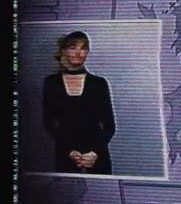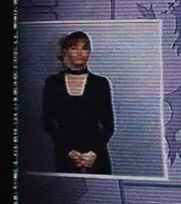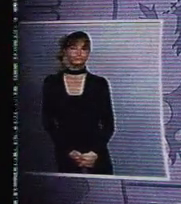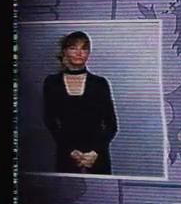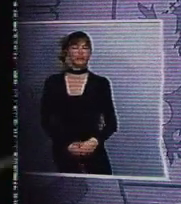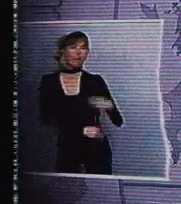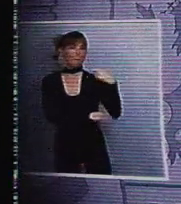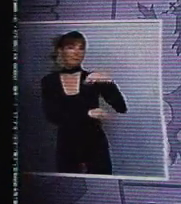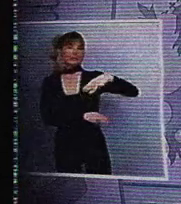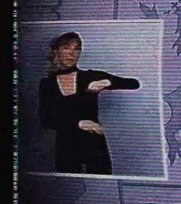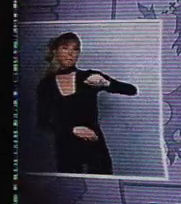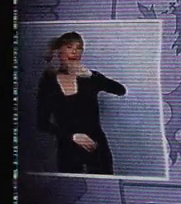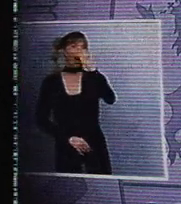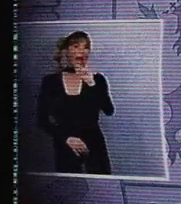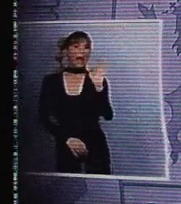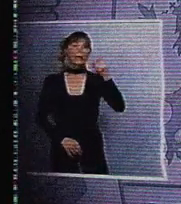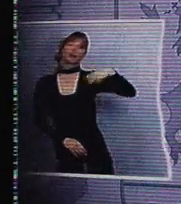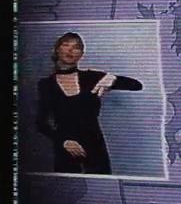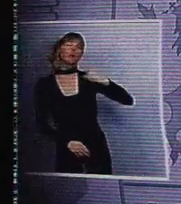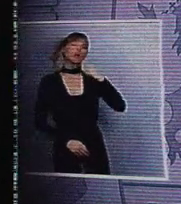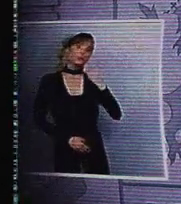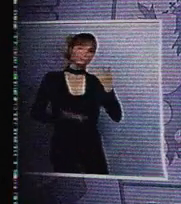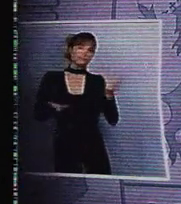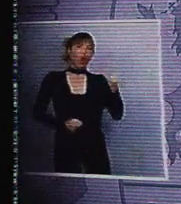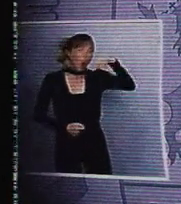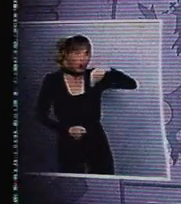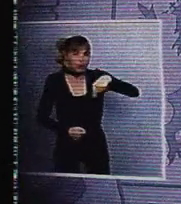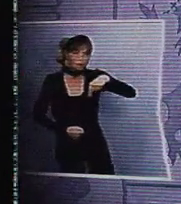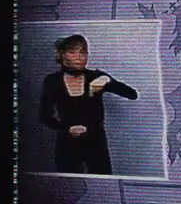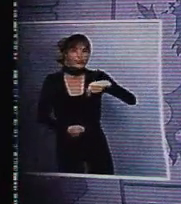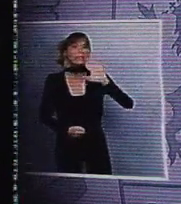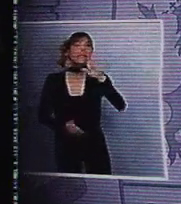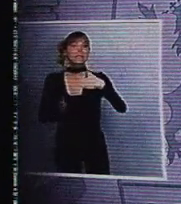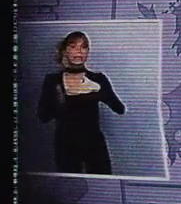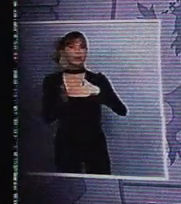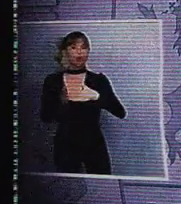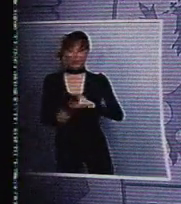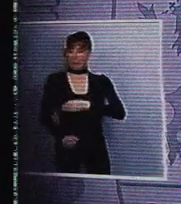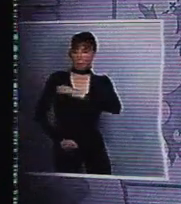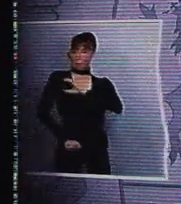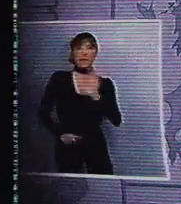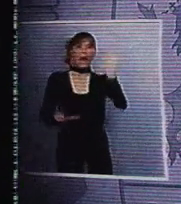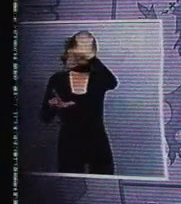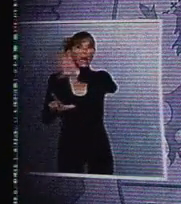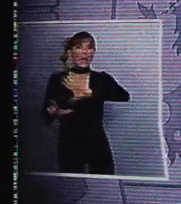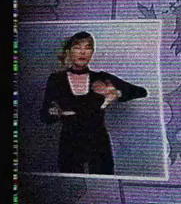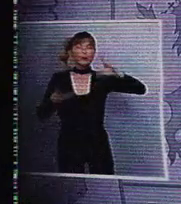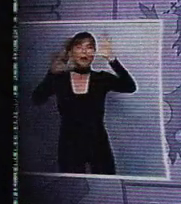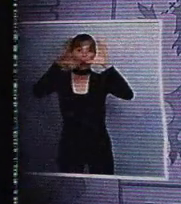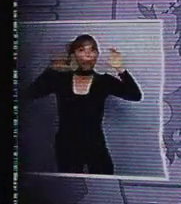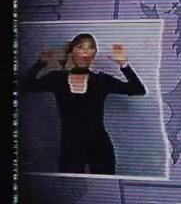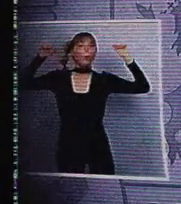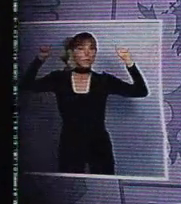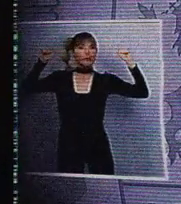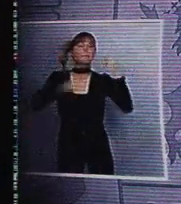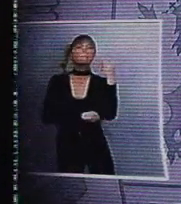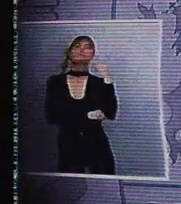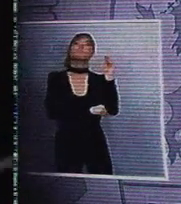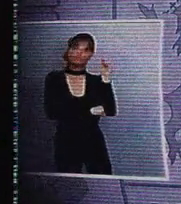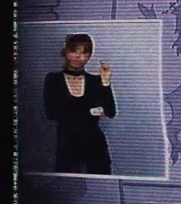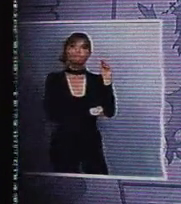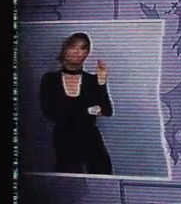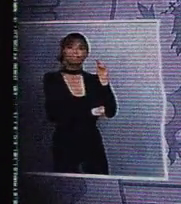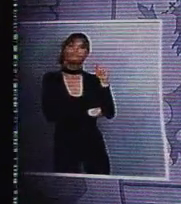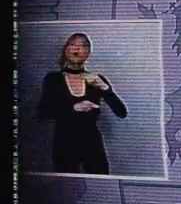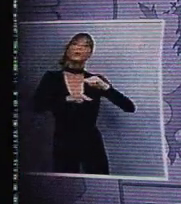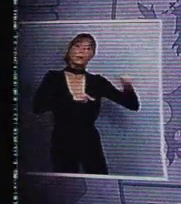efectos devastadores del cambio climático sin mencionar ni una sola vez la cadena de decisiones Inc entes negligentes y